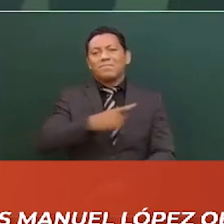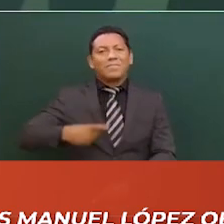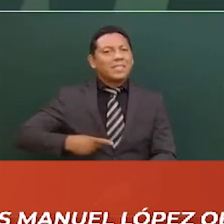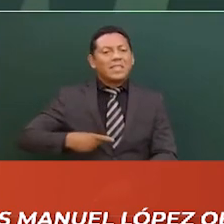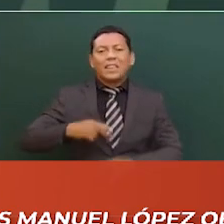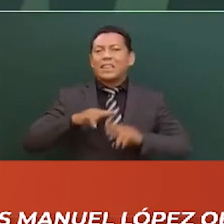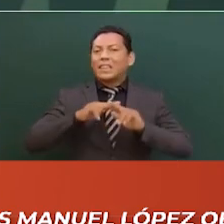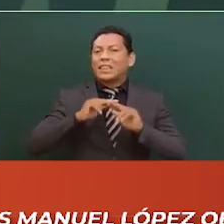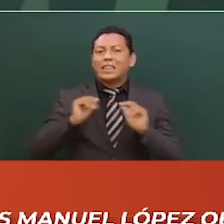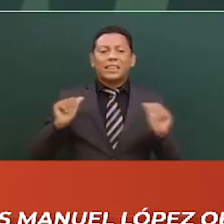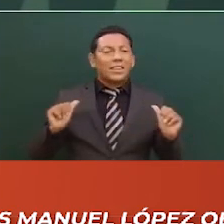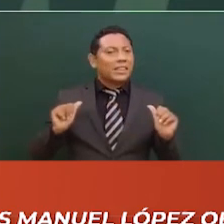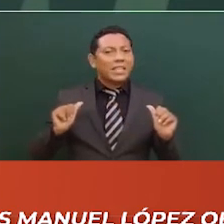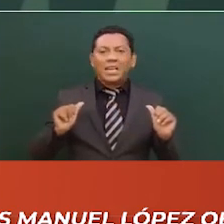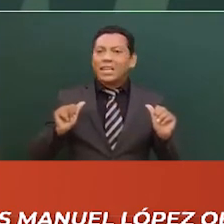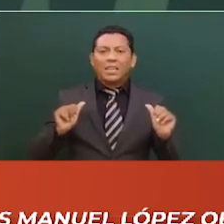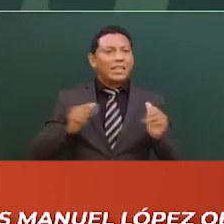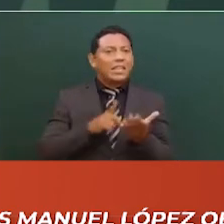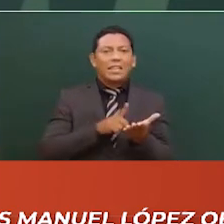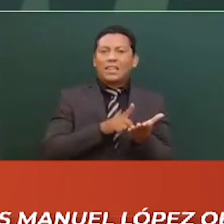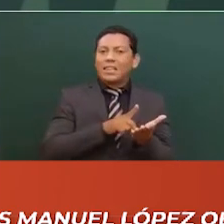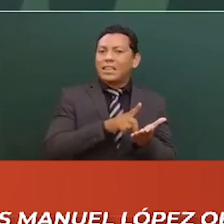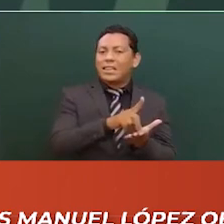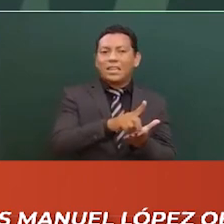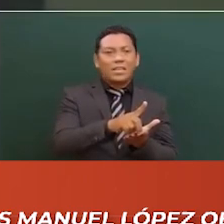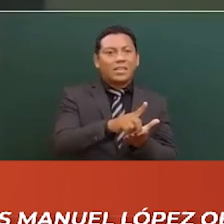Nadie puede, nadie tiene derecho